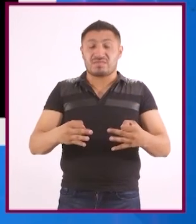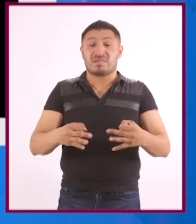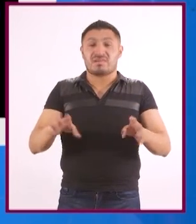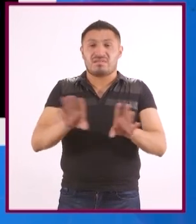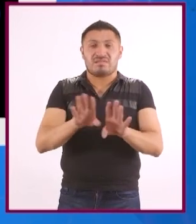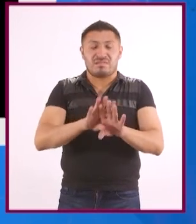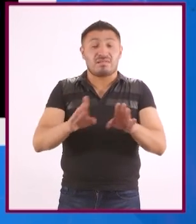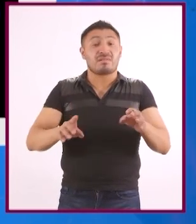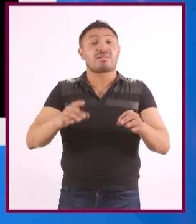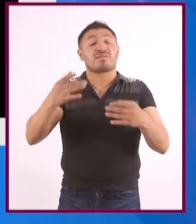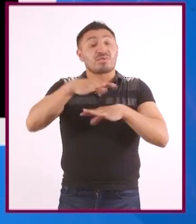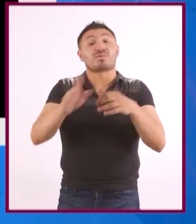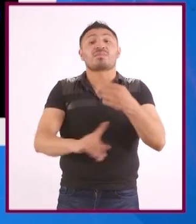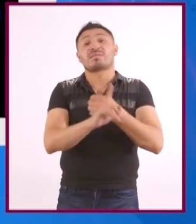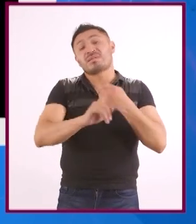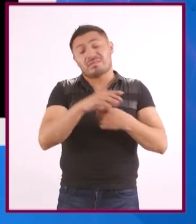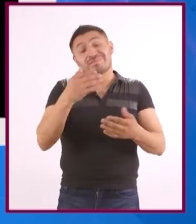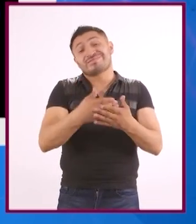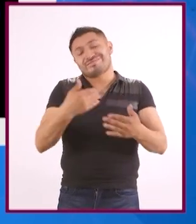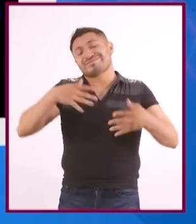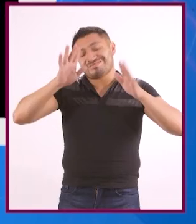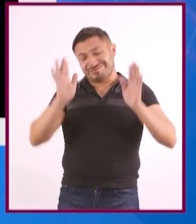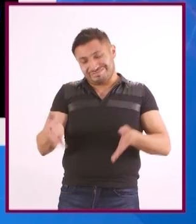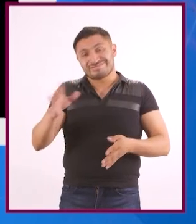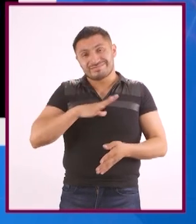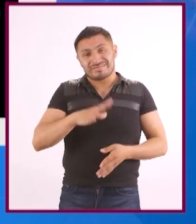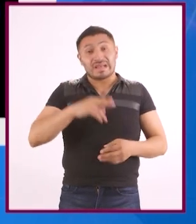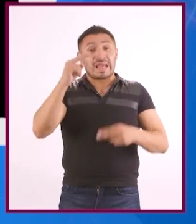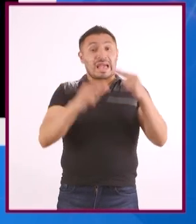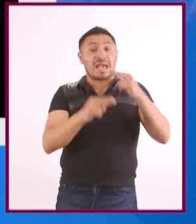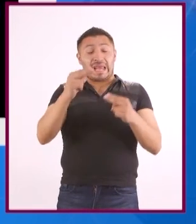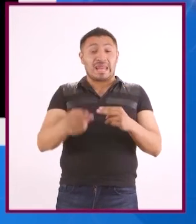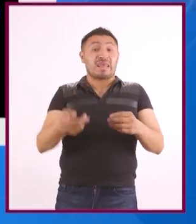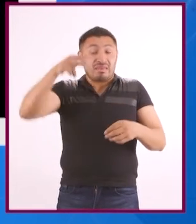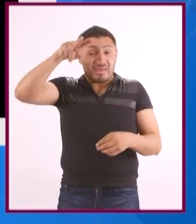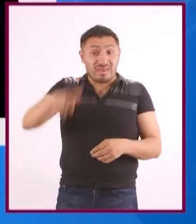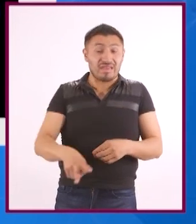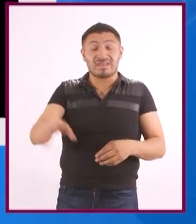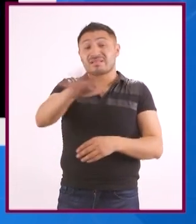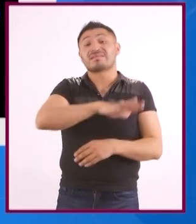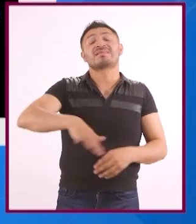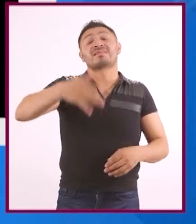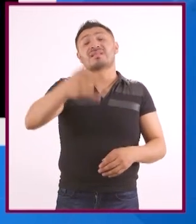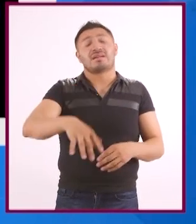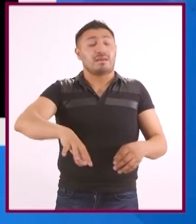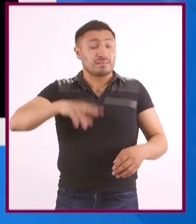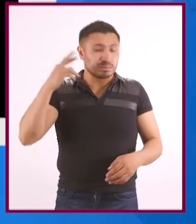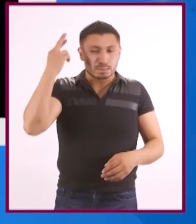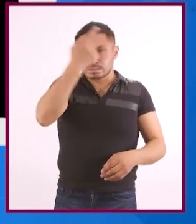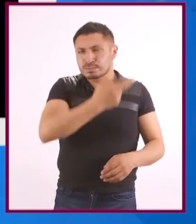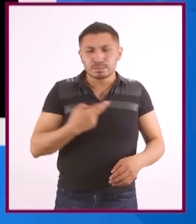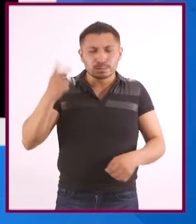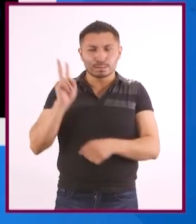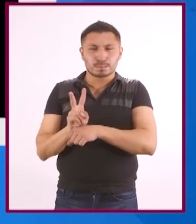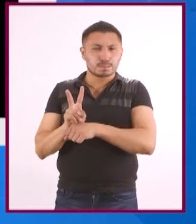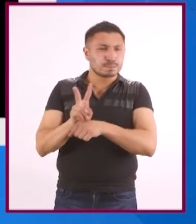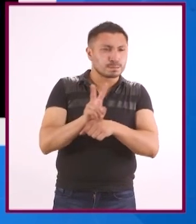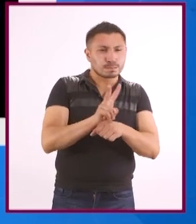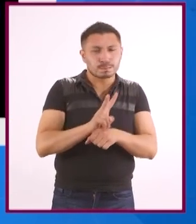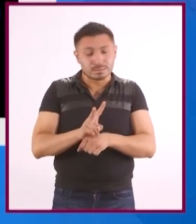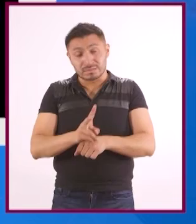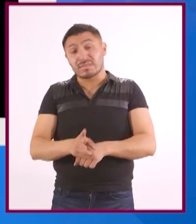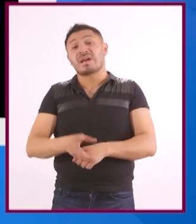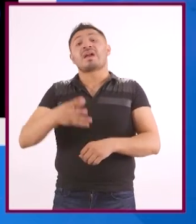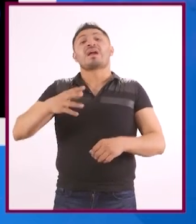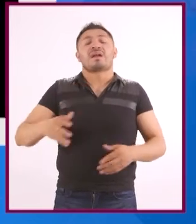las problemáticas que existen a nivel de la práctica y que pueda como reforzar las condiciones en las cuales se pueden